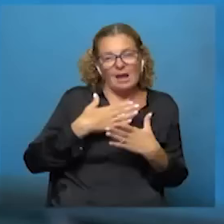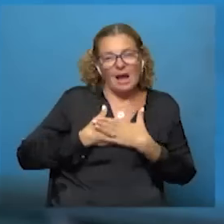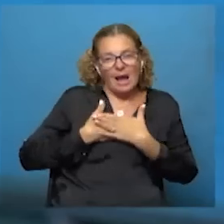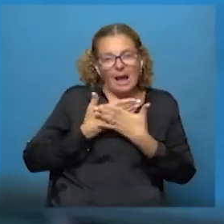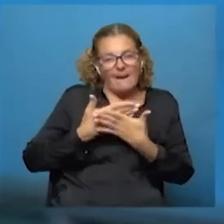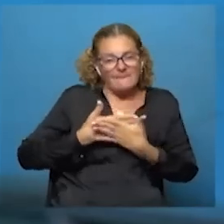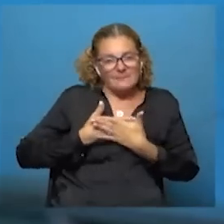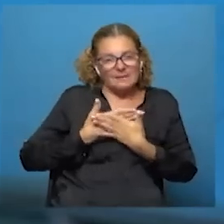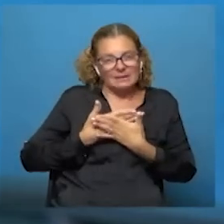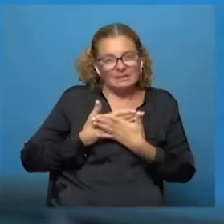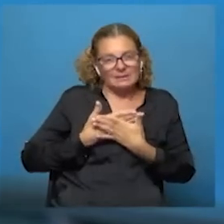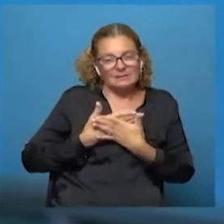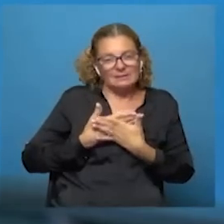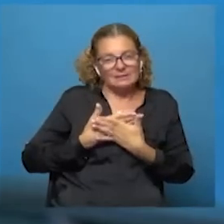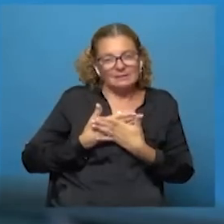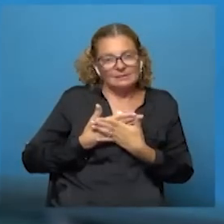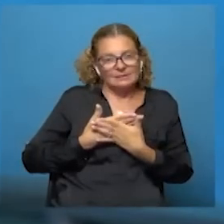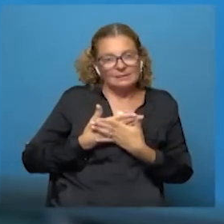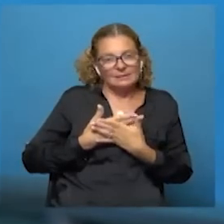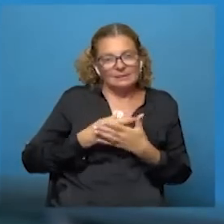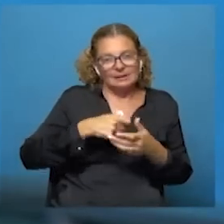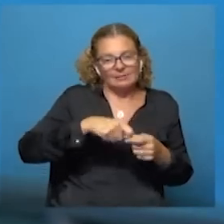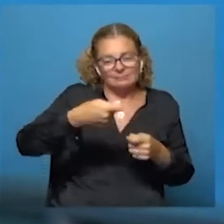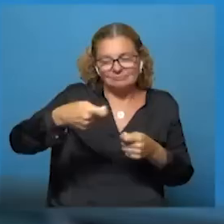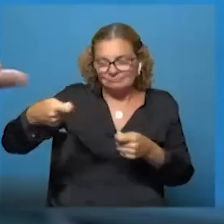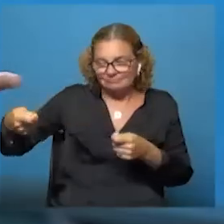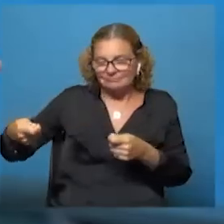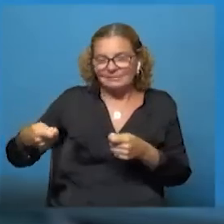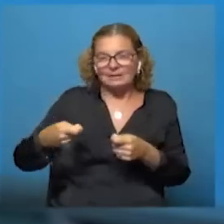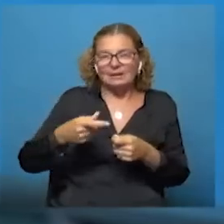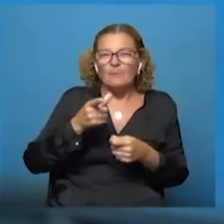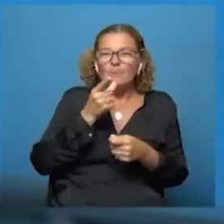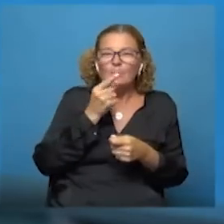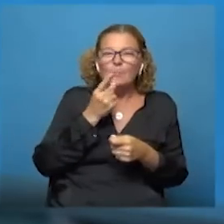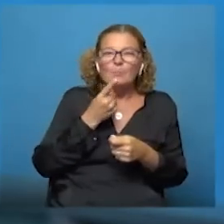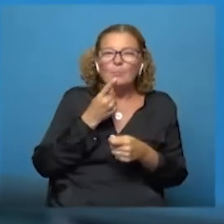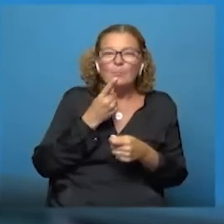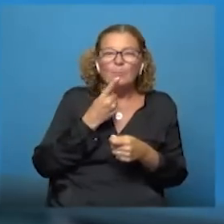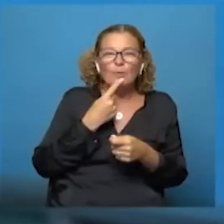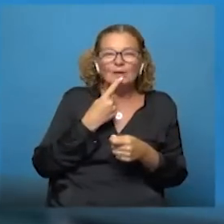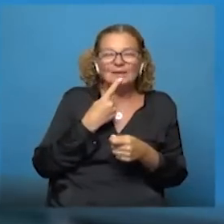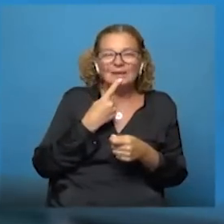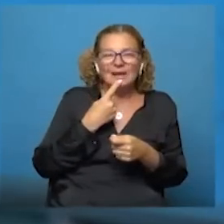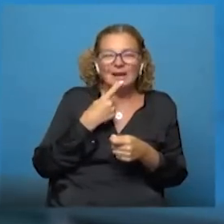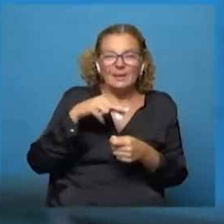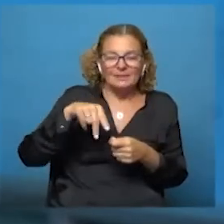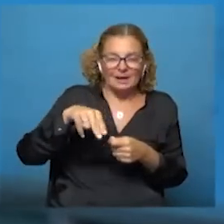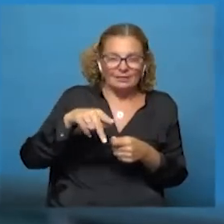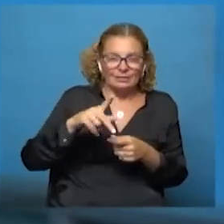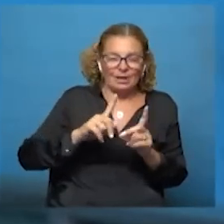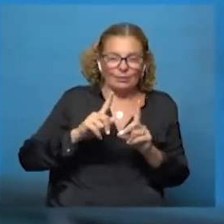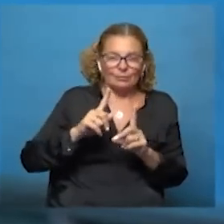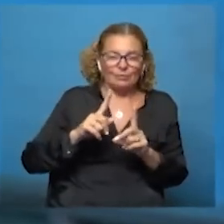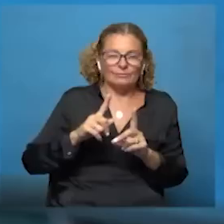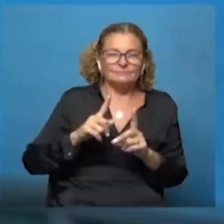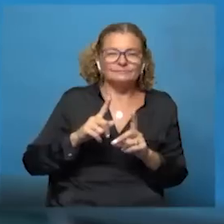lo siente y lo vibra que levantaba las banderas que reparte lista el que tiene todo corazón este las diferencias uno las tiene con algunos dirigentes más